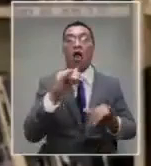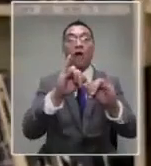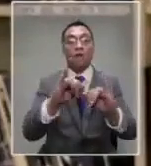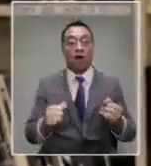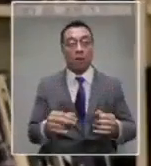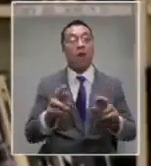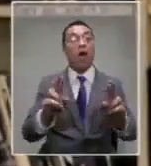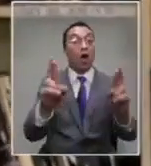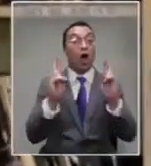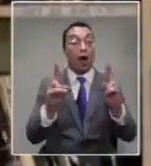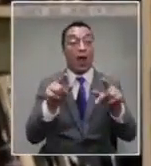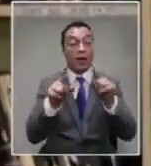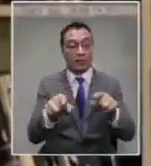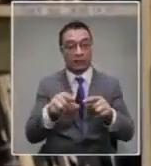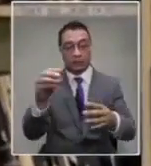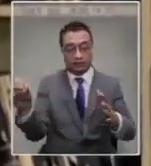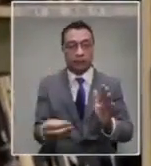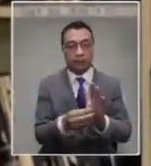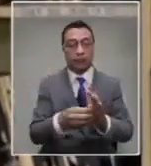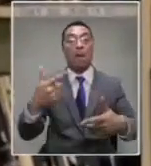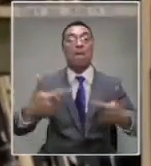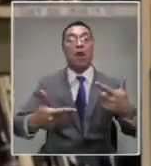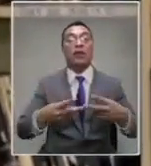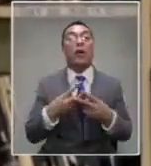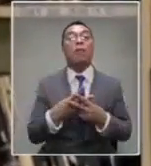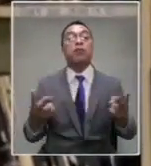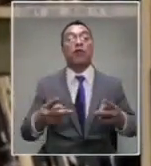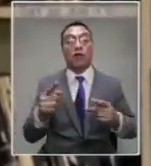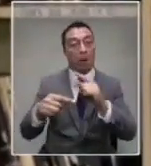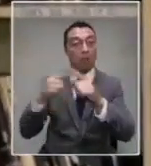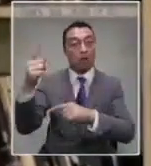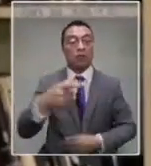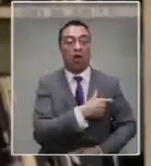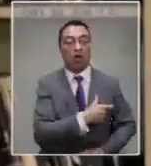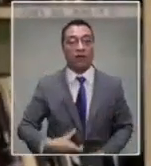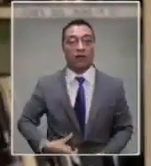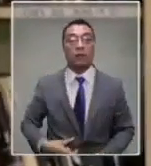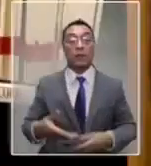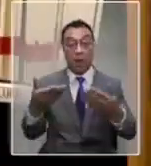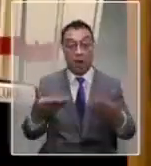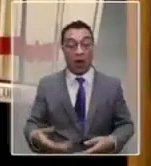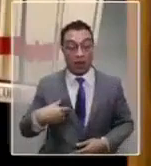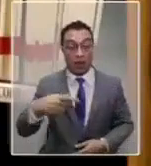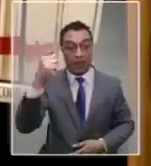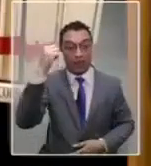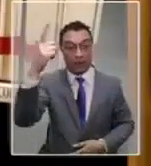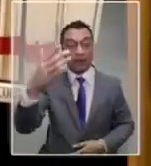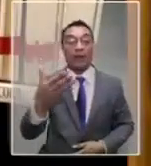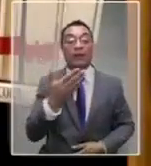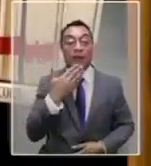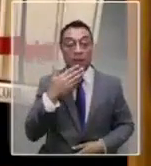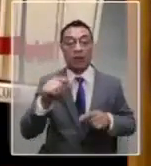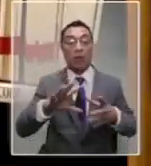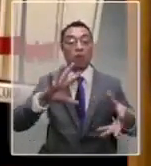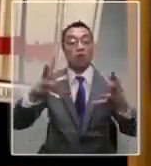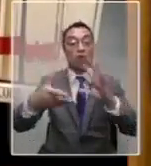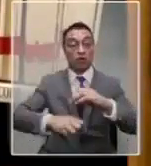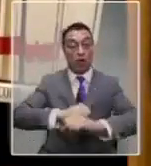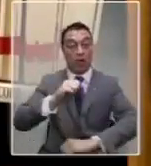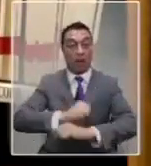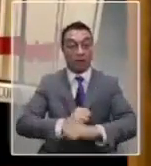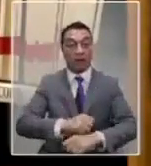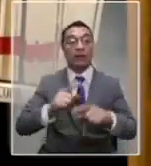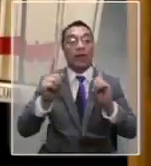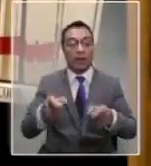nosotros esperamos que ojalá eso forme parte de las políticas públicas del próximo gobierno. Ahora entendemos que también el mundo del